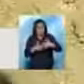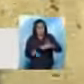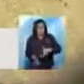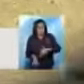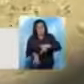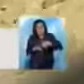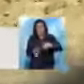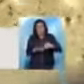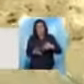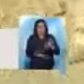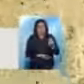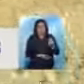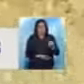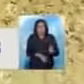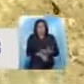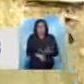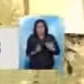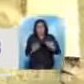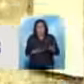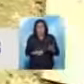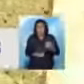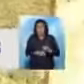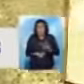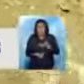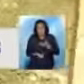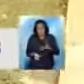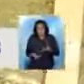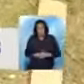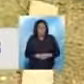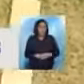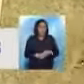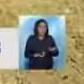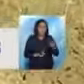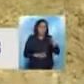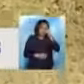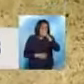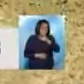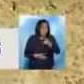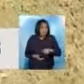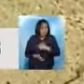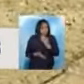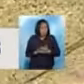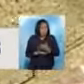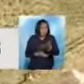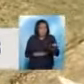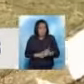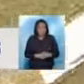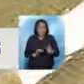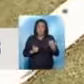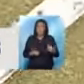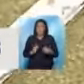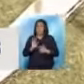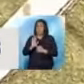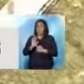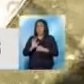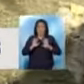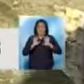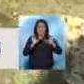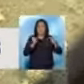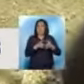sacar un dinero que no tienen para hacer este trabajo. Entonces la situación es bastante caótica, problemática. Y ahora vamos a mostrarte el estadio o